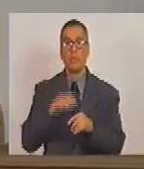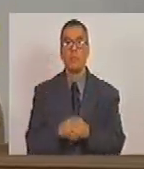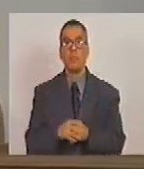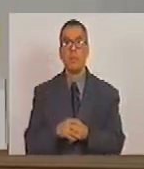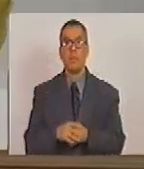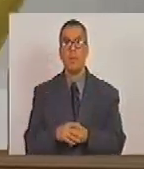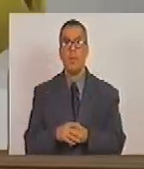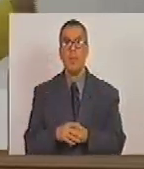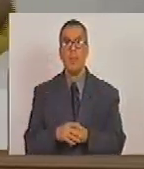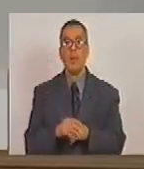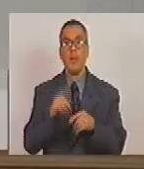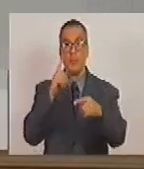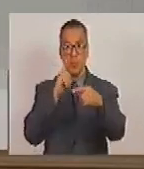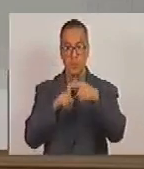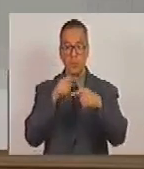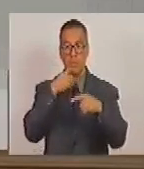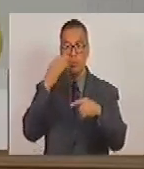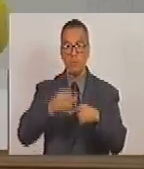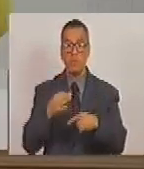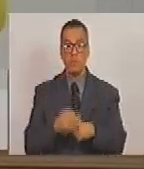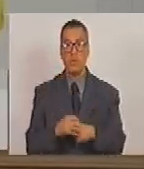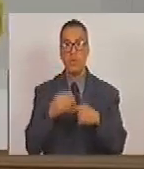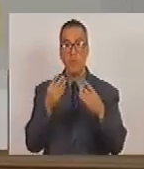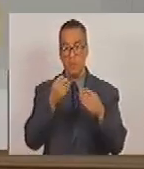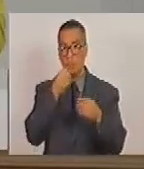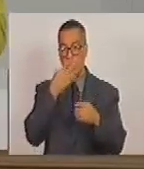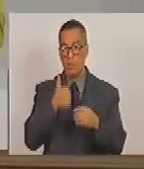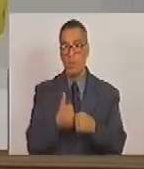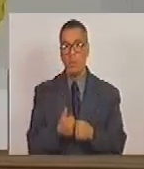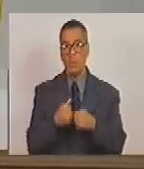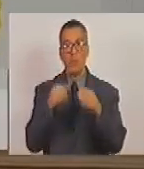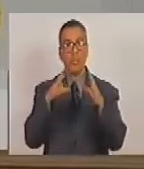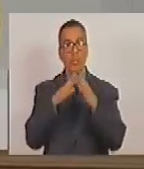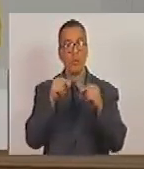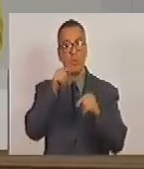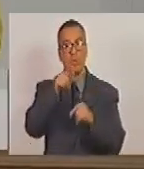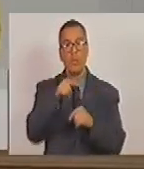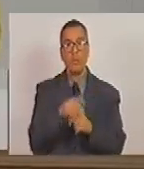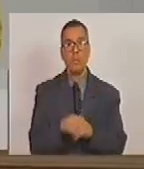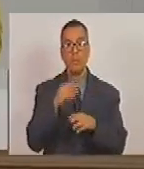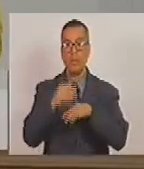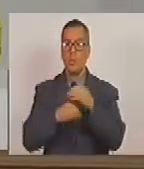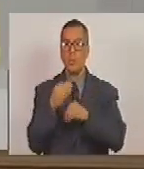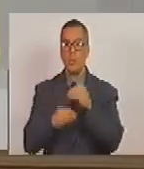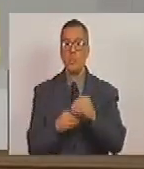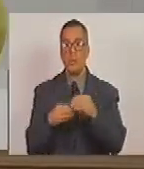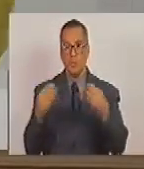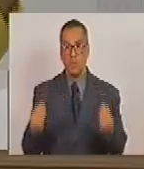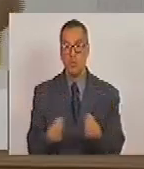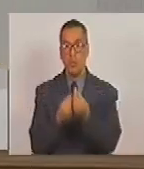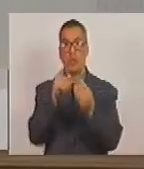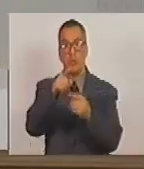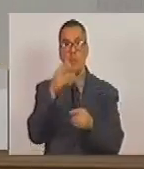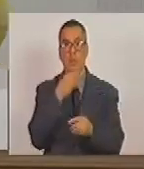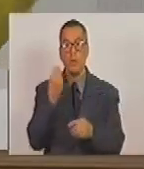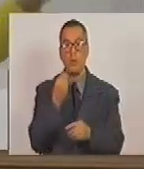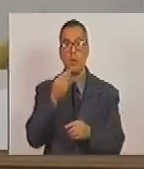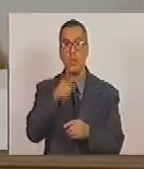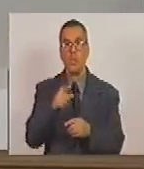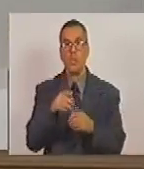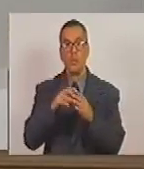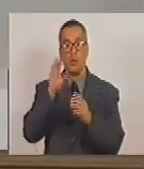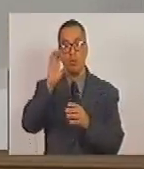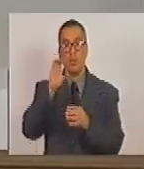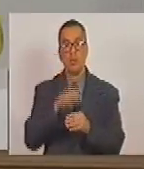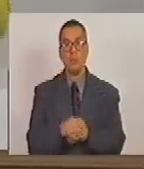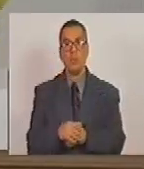Fue positivo y bien fructífero todo lo que allí se generó en conjunto con estos jóvenes que de todo el